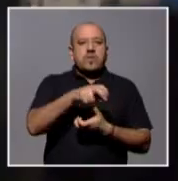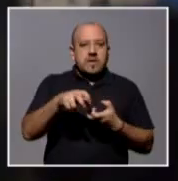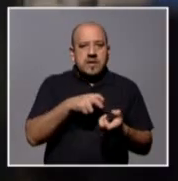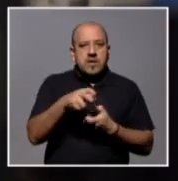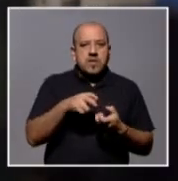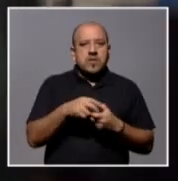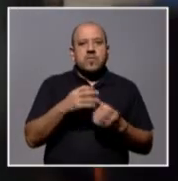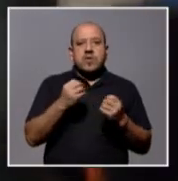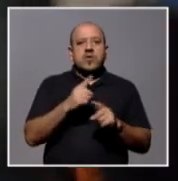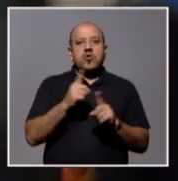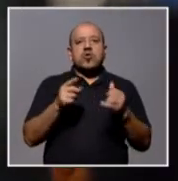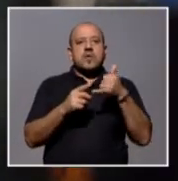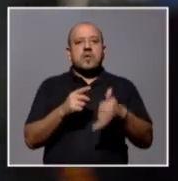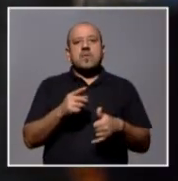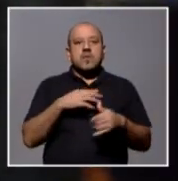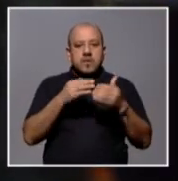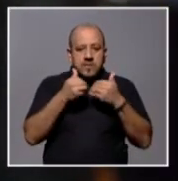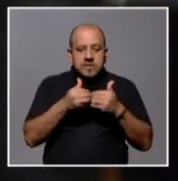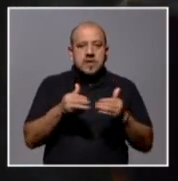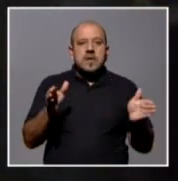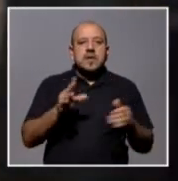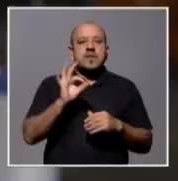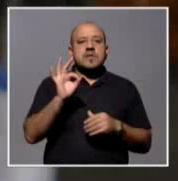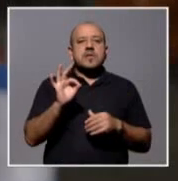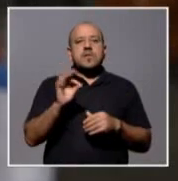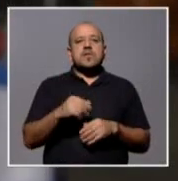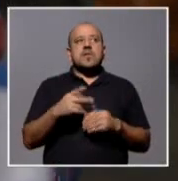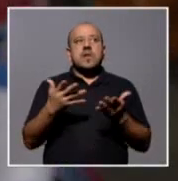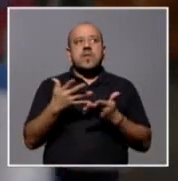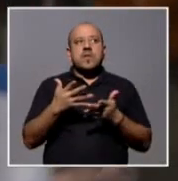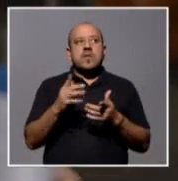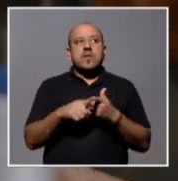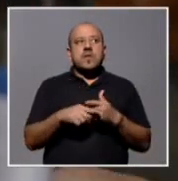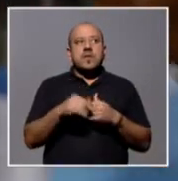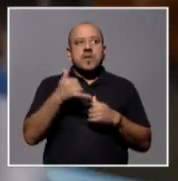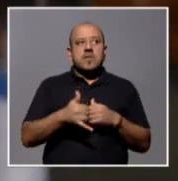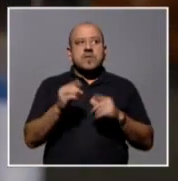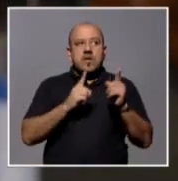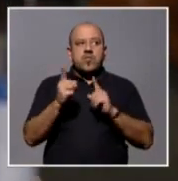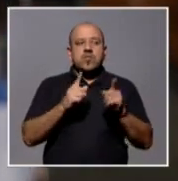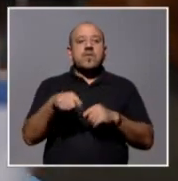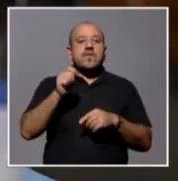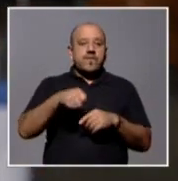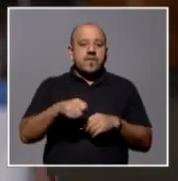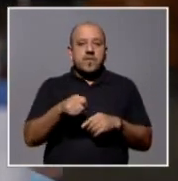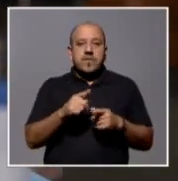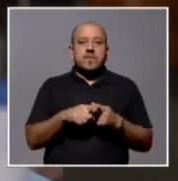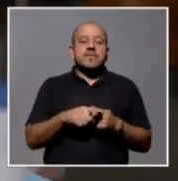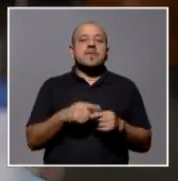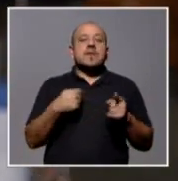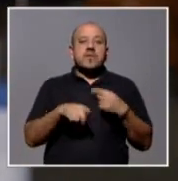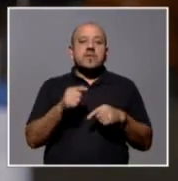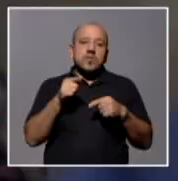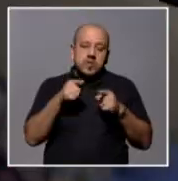con una cartera de clientes, tuvimos que arrancar de cero, pero ahora sí ya tenemos algunos clientes fijos. Y en base a eso, bueno, es que